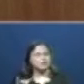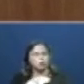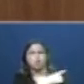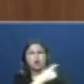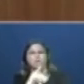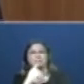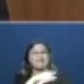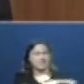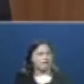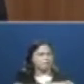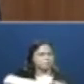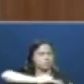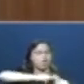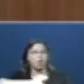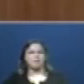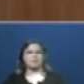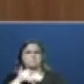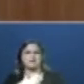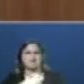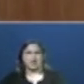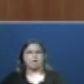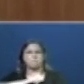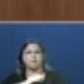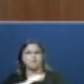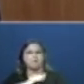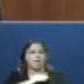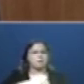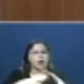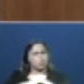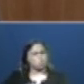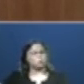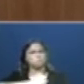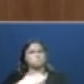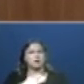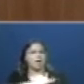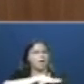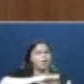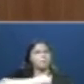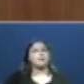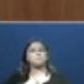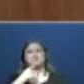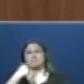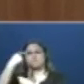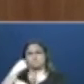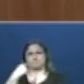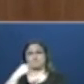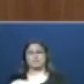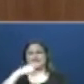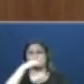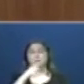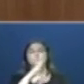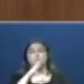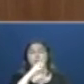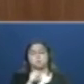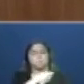Innovación se adapta al mejor a sus capacidades a sus recursos y a sus necesidades por ello en el primer